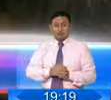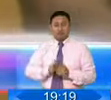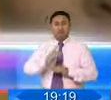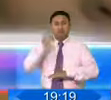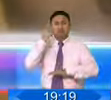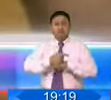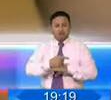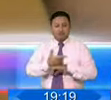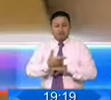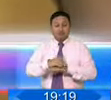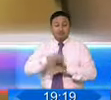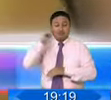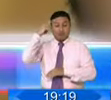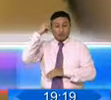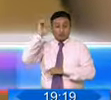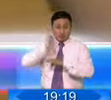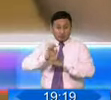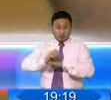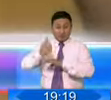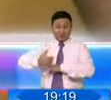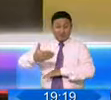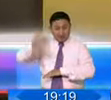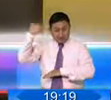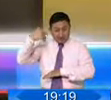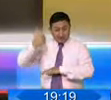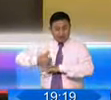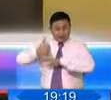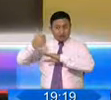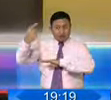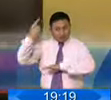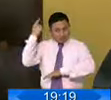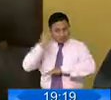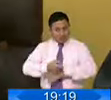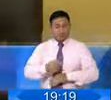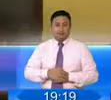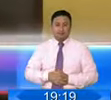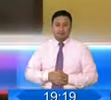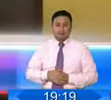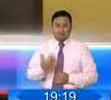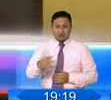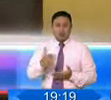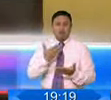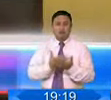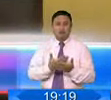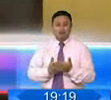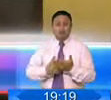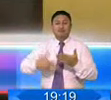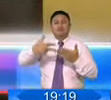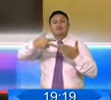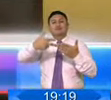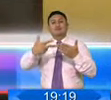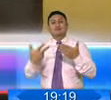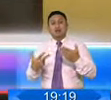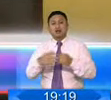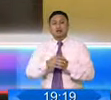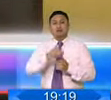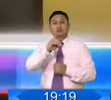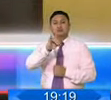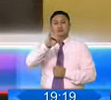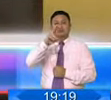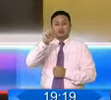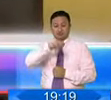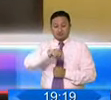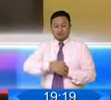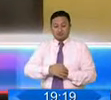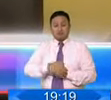dio la cúpula del gobierno ecuatoriano de aquel entonces. Hay demasiados elementos probatorios, hay cheques girados por la Dirección General de Inteligencia,